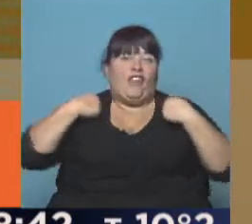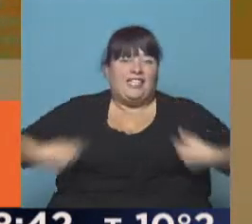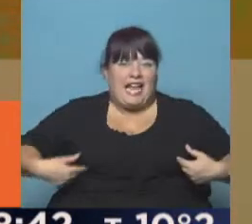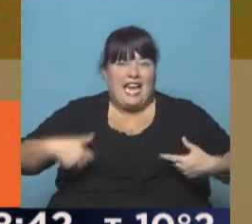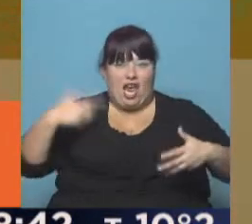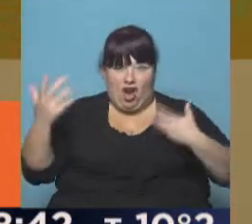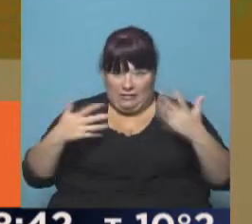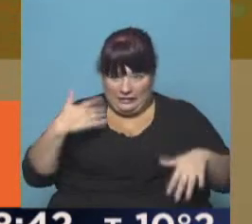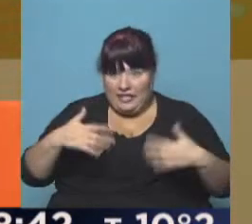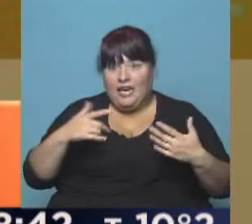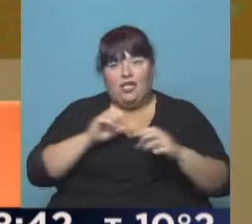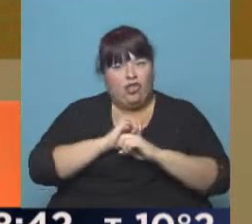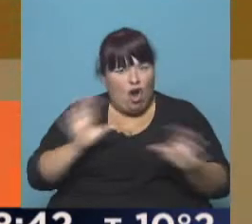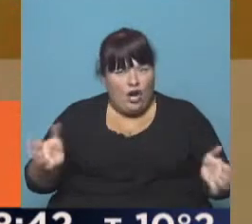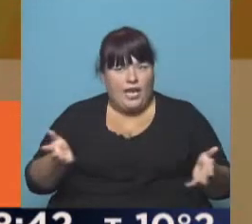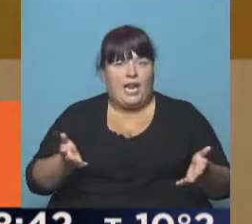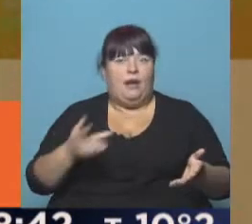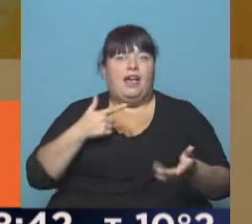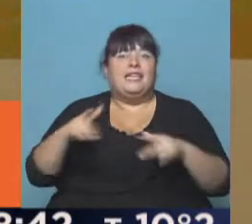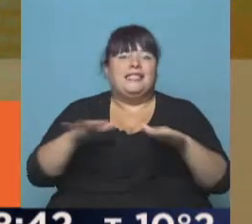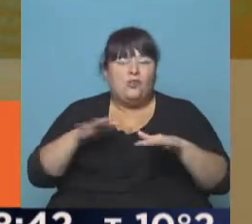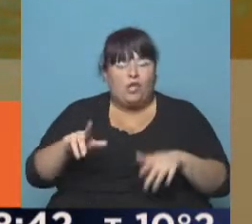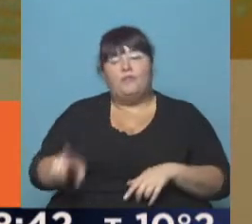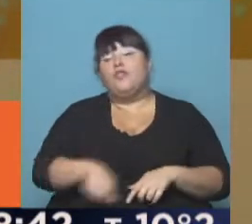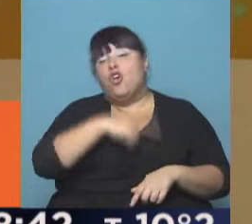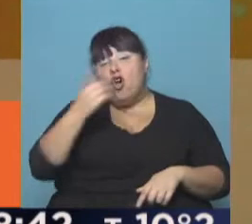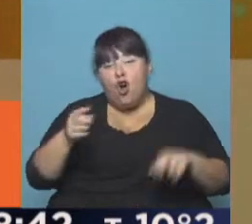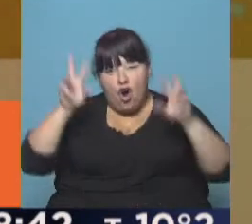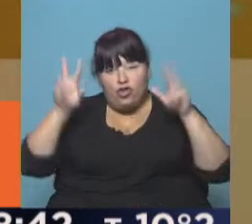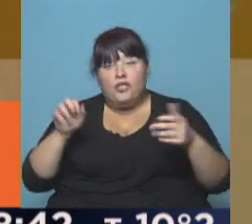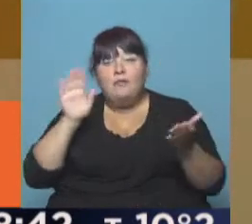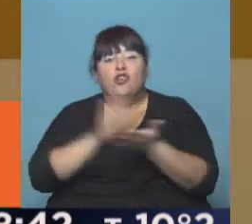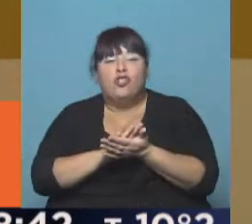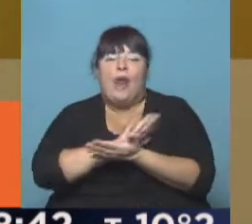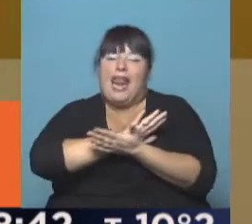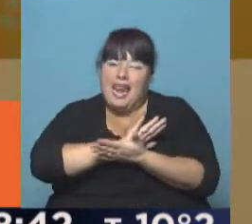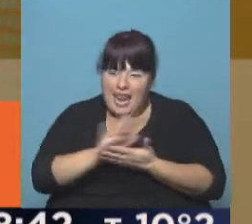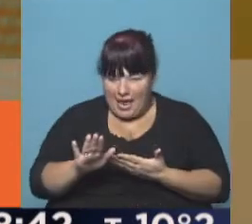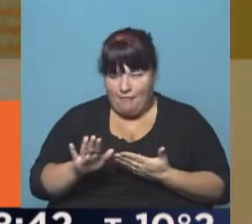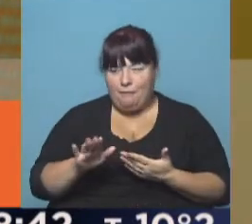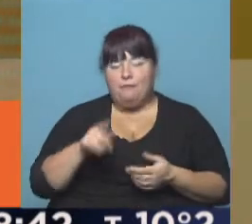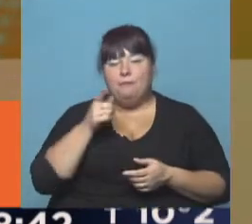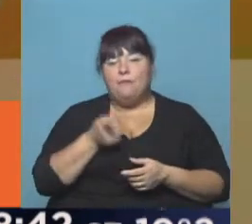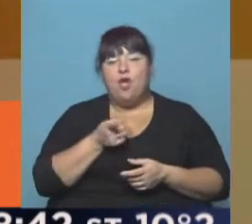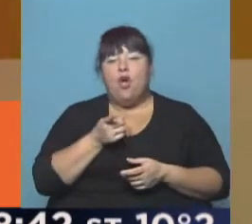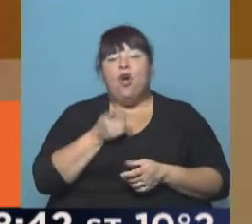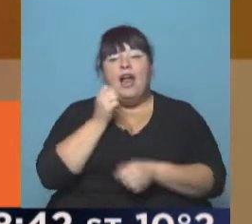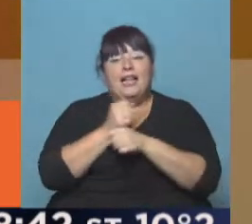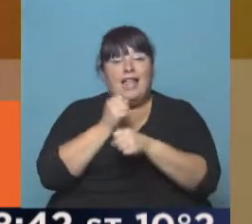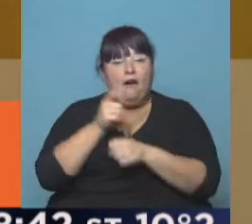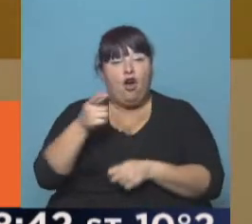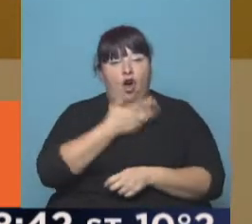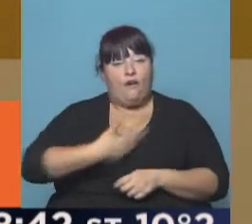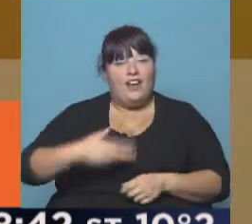calientes digamos que es una barbaridad para una situación y la otra cuestión tiene que ver con la transparencia la gestión de la